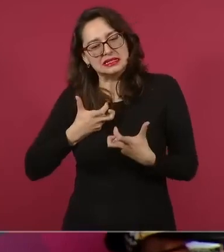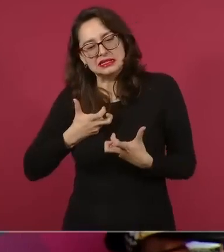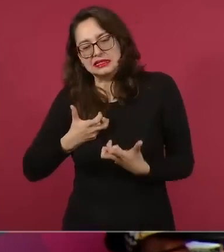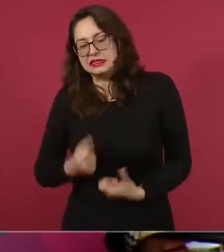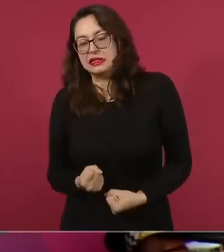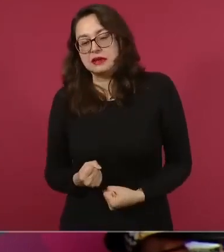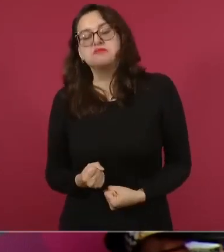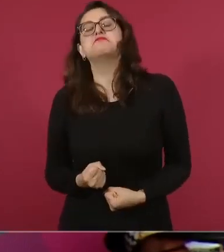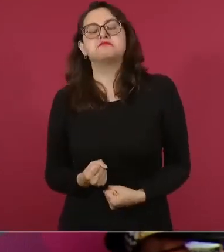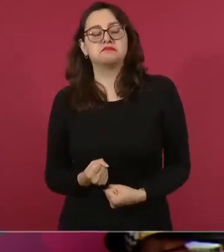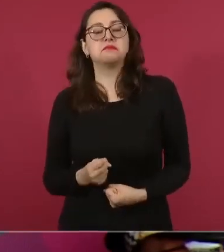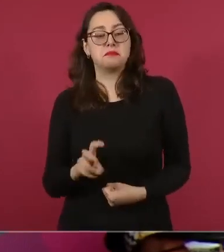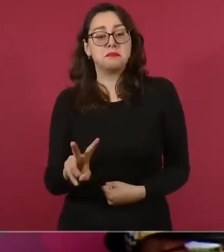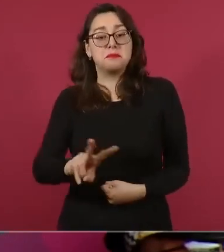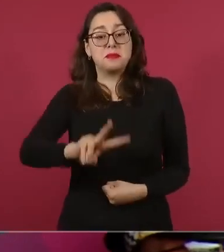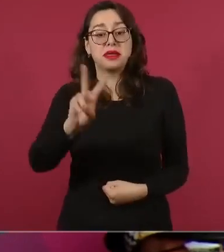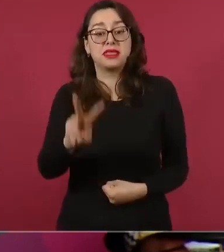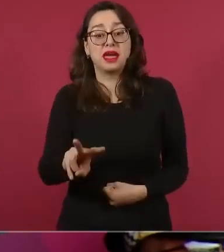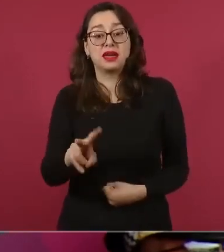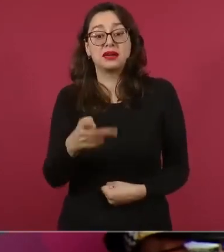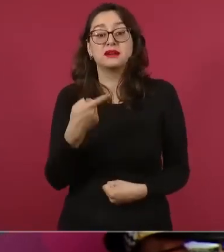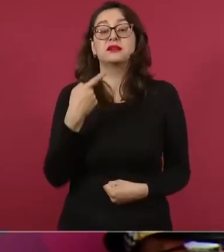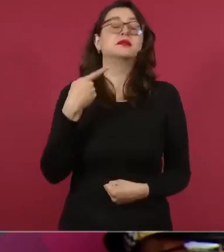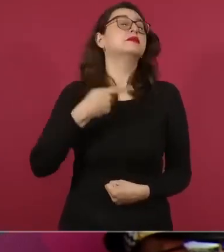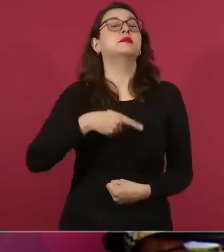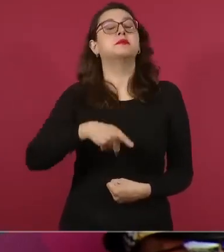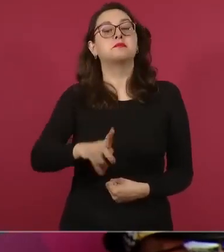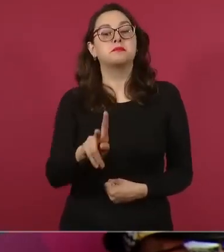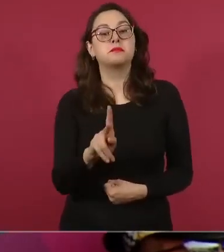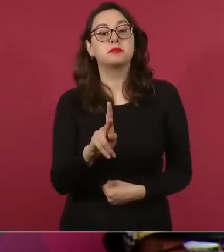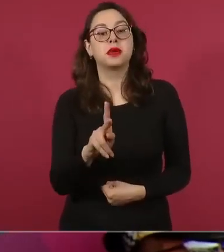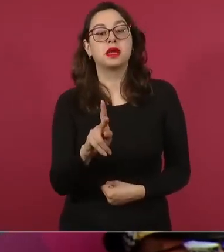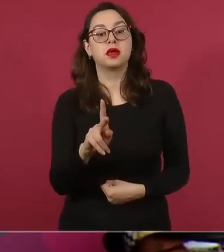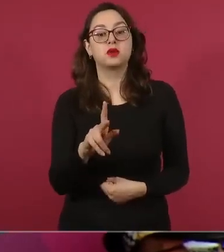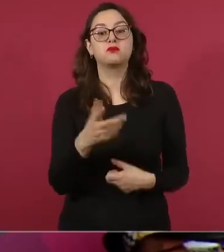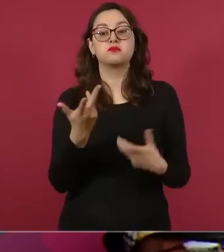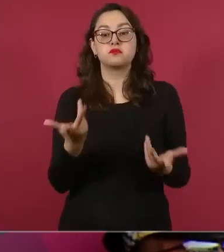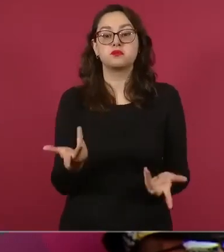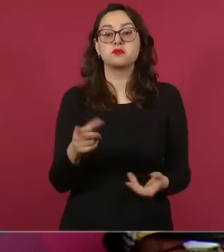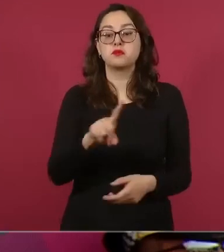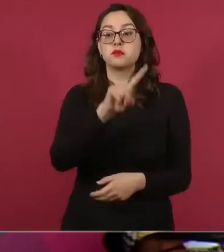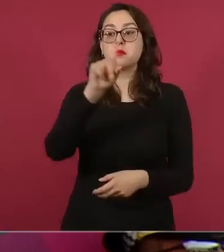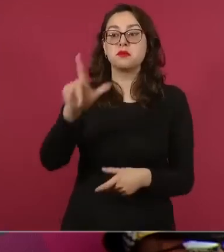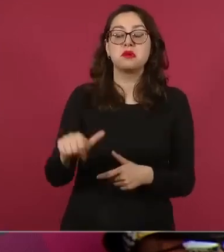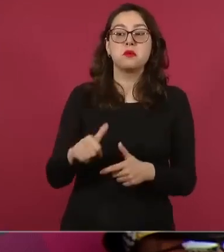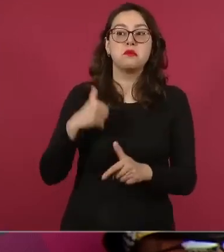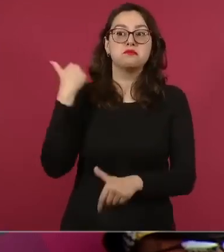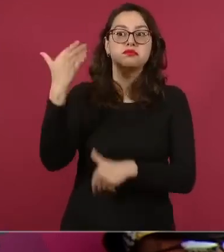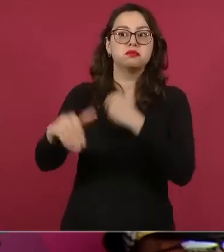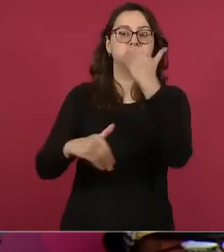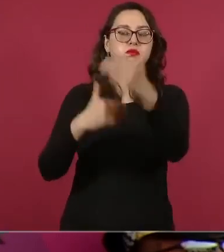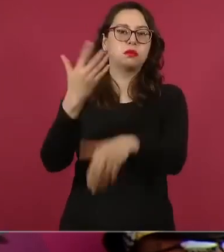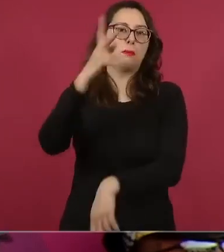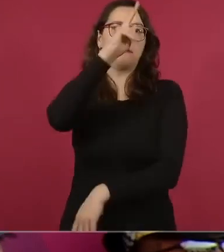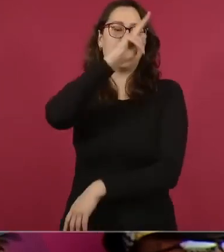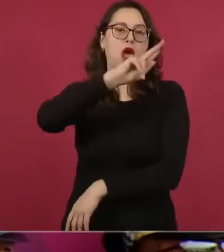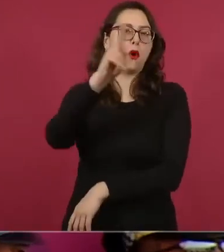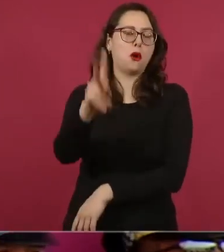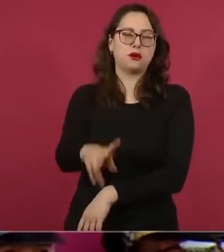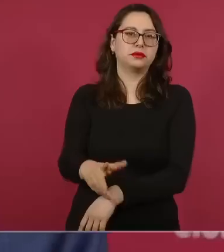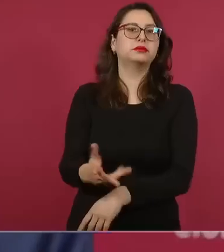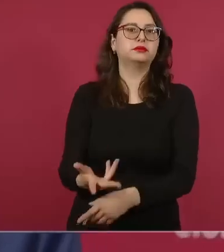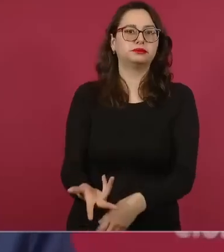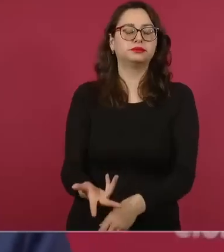registró en las etapas posteriores de mucho mayor violencia.